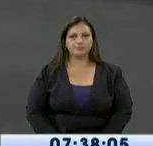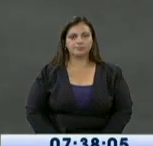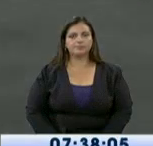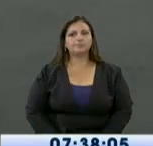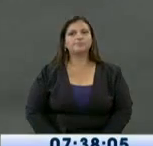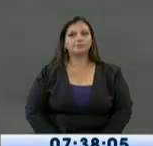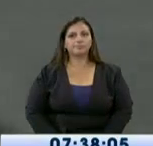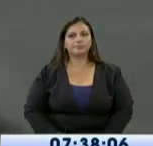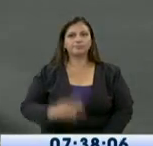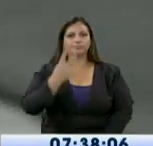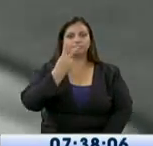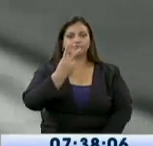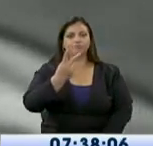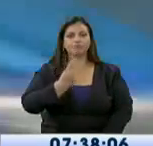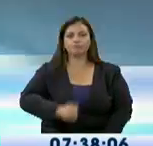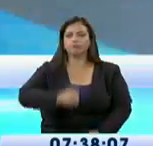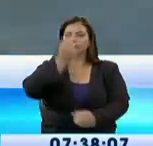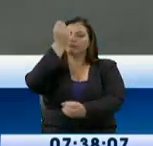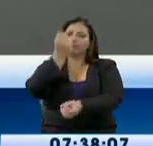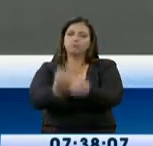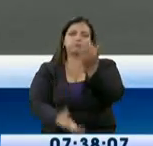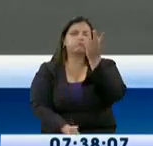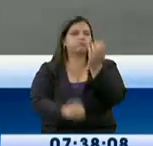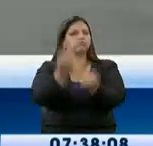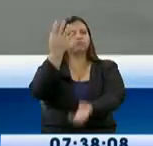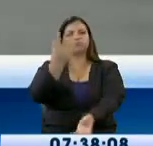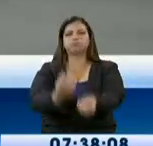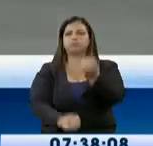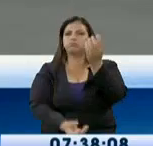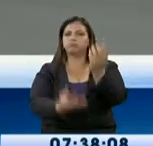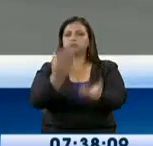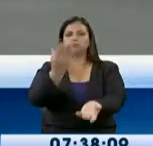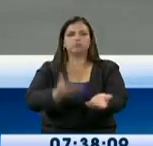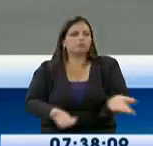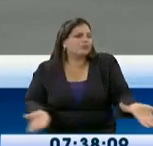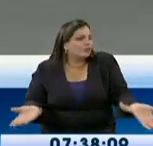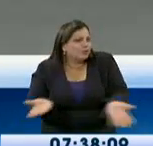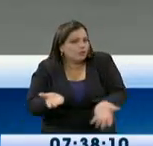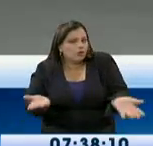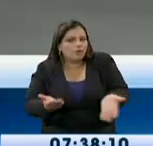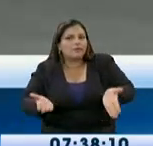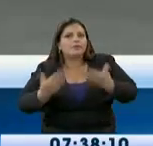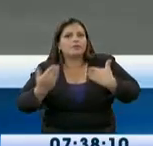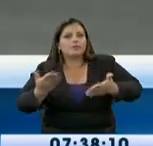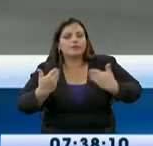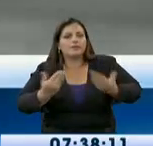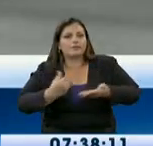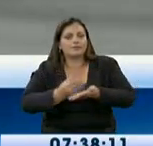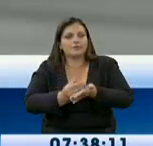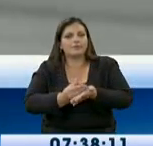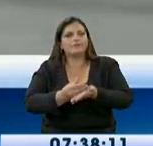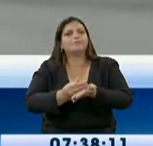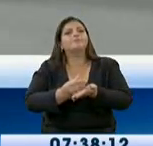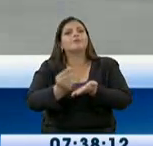Las llamas sorprendieron a los habitantes del Guasmo y atónitos veían cómo poco a poco esta vivienda se consumía.